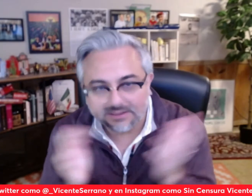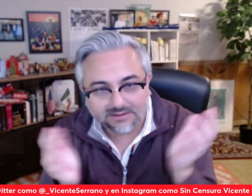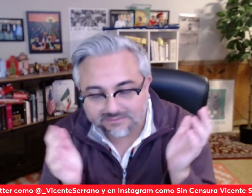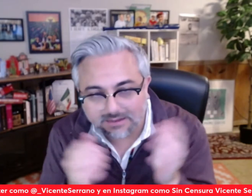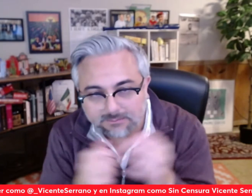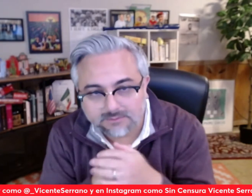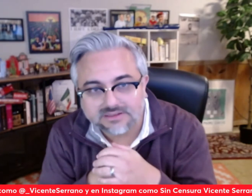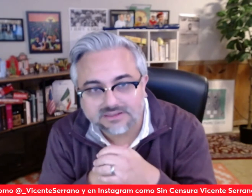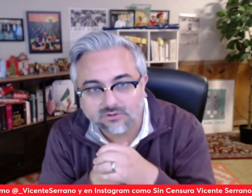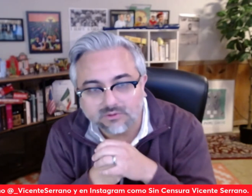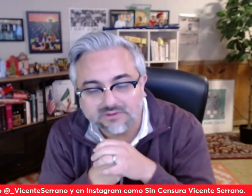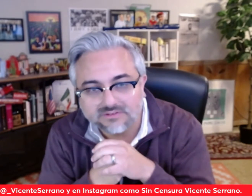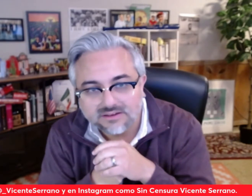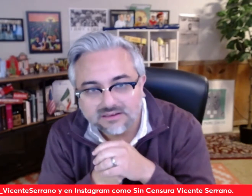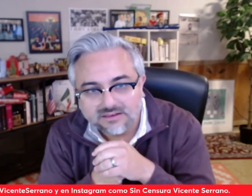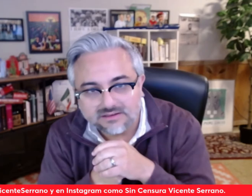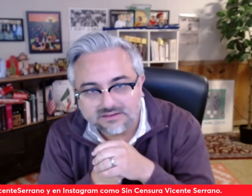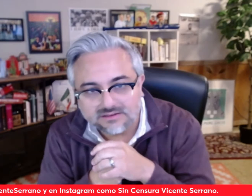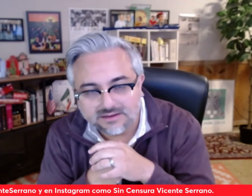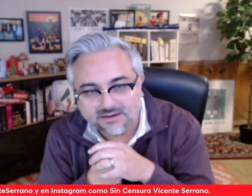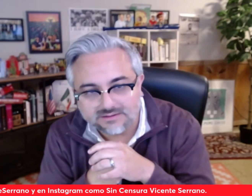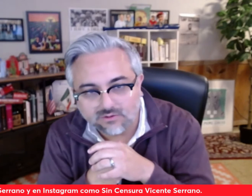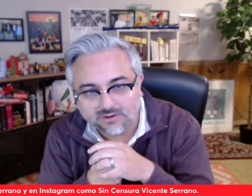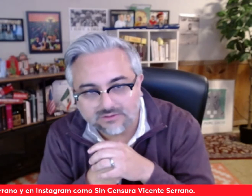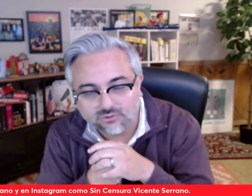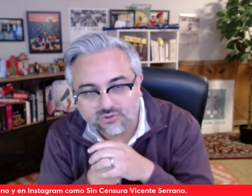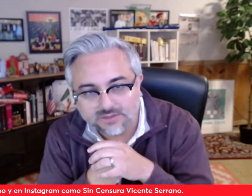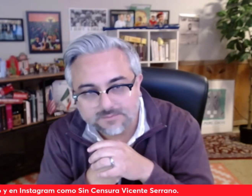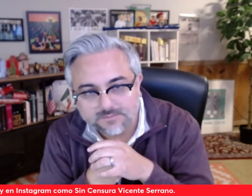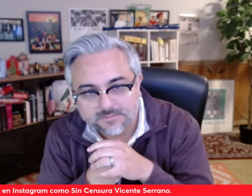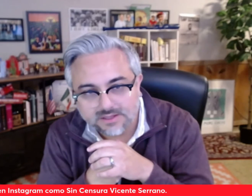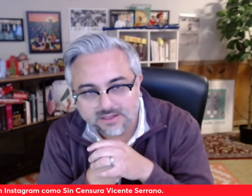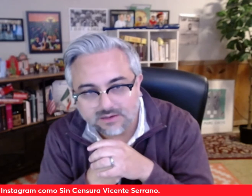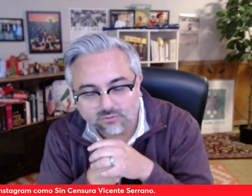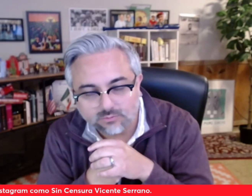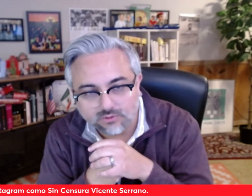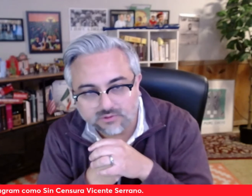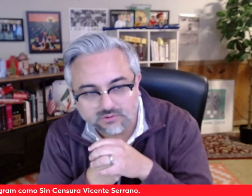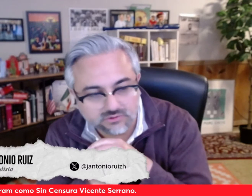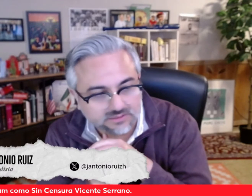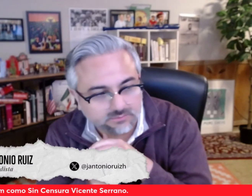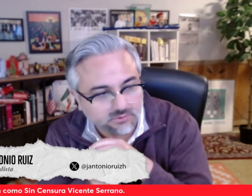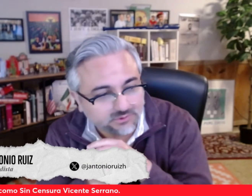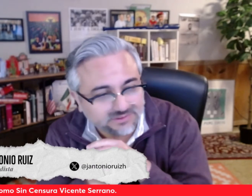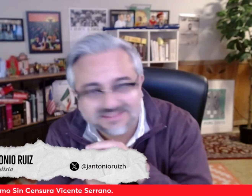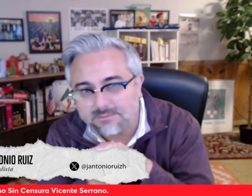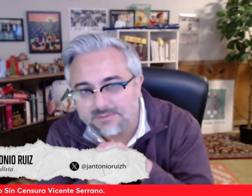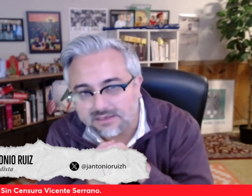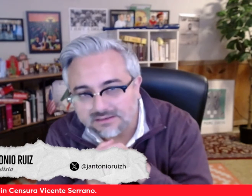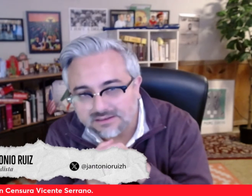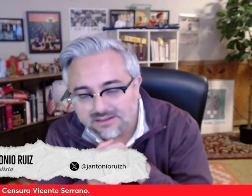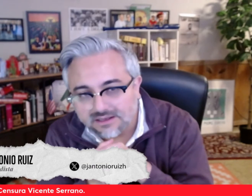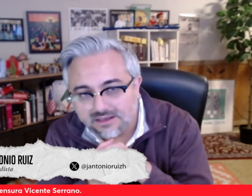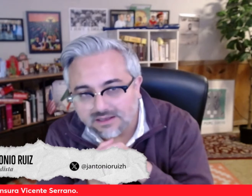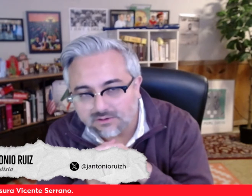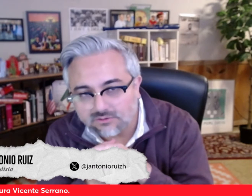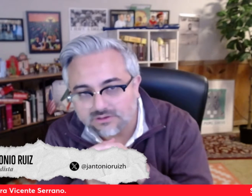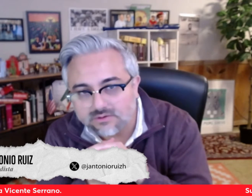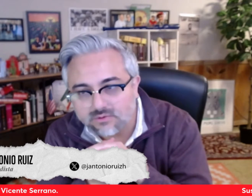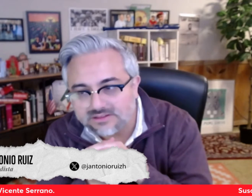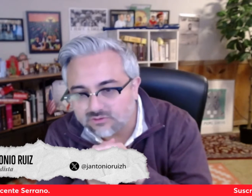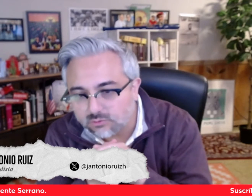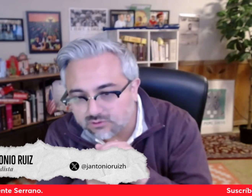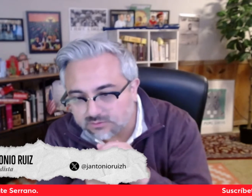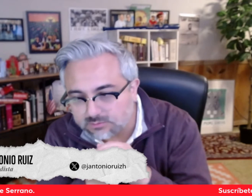México, que les ha permitido pues salirse con la suya, a los poderosos, a las poderosas y también a